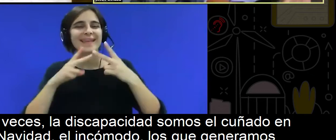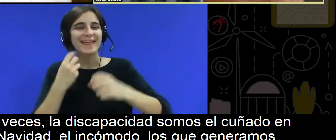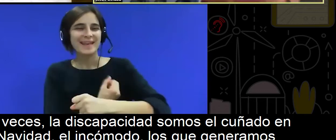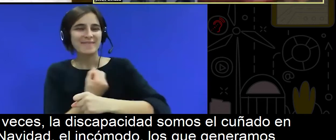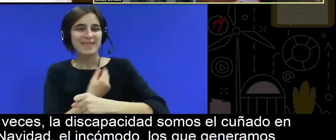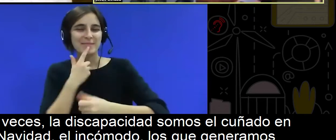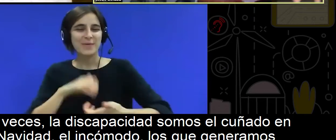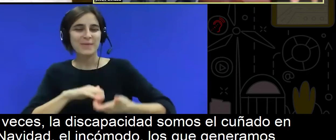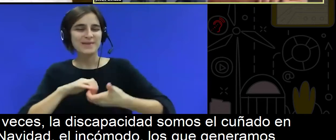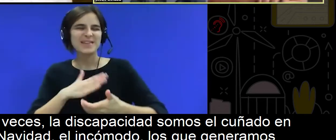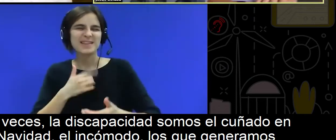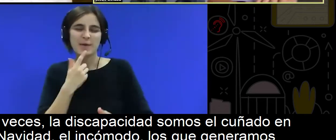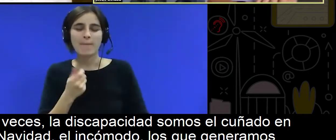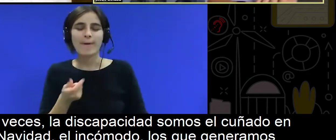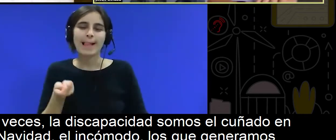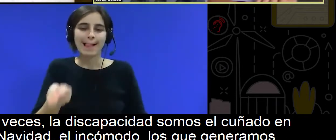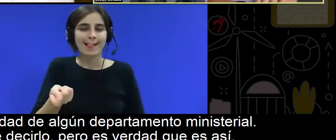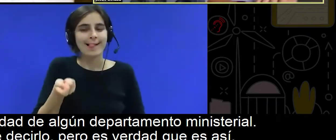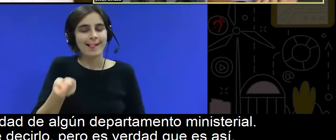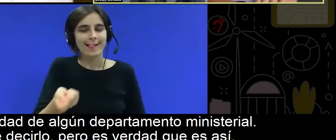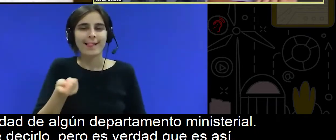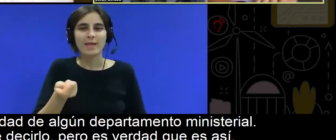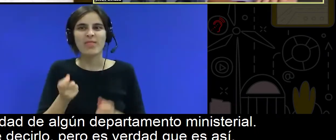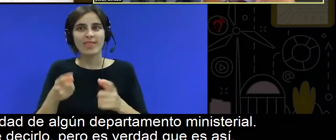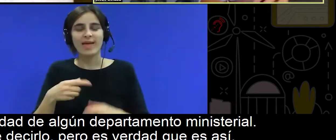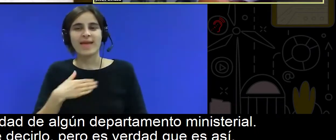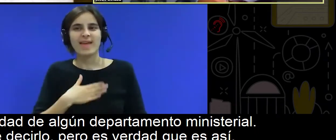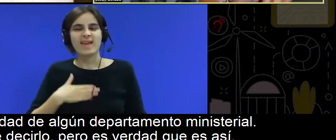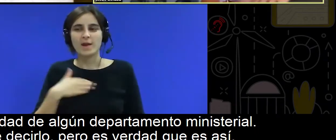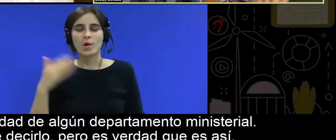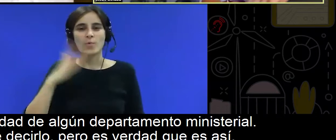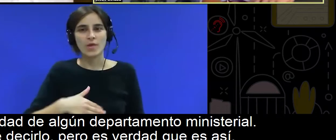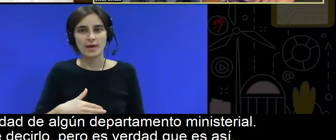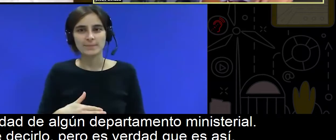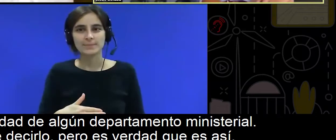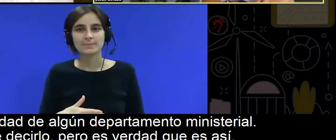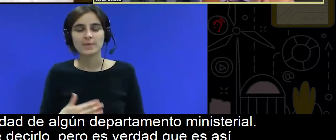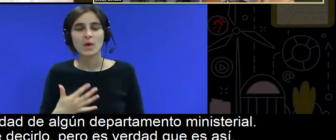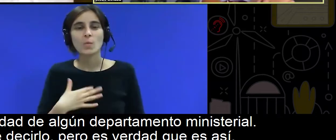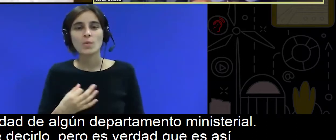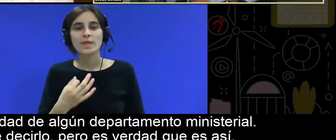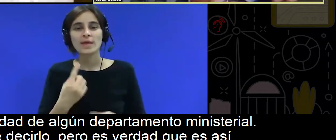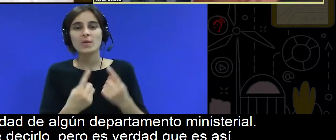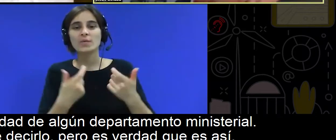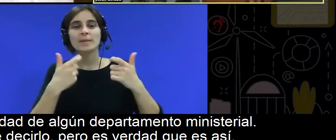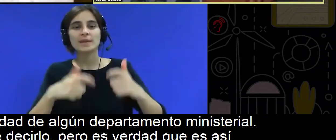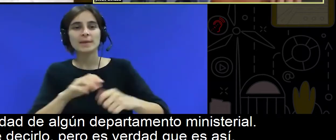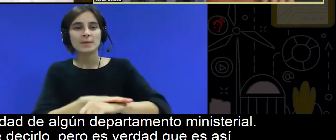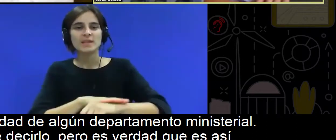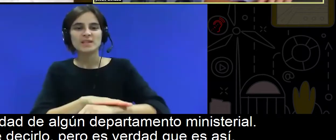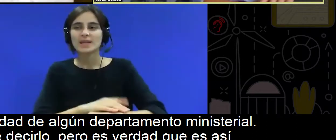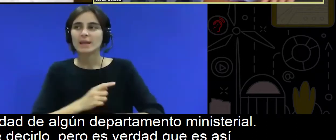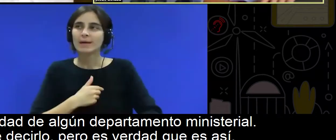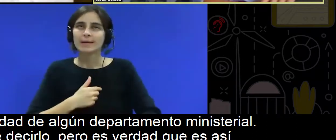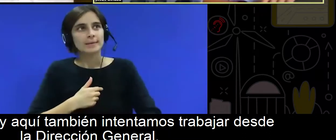el incómodo, los que generamos la incomodidad de algún departamento ministerial. Y esto, pues es triste decirlo, pero es